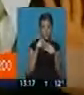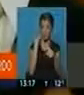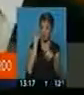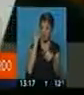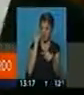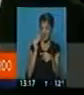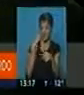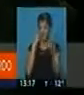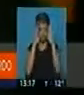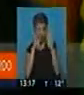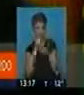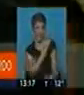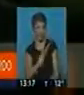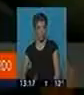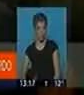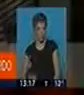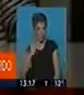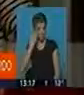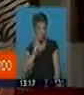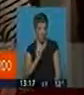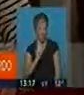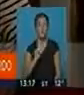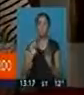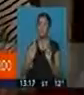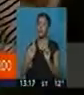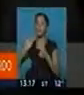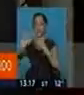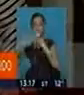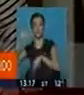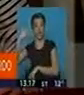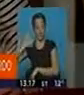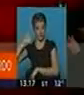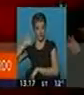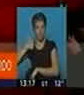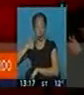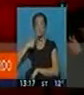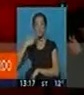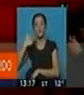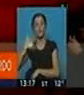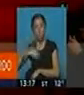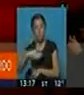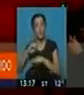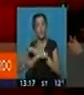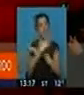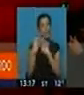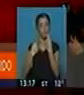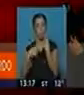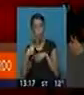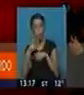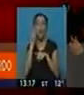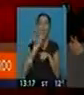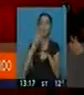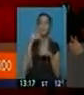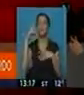extremadamente radical para un gobierno provisional, la Cancillería Argentina se manifestó dispuesta a flexibilizar el Mercosur vía